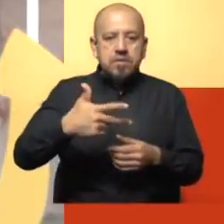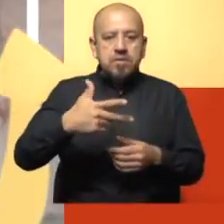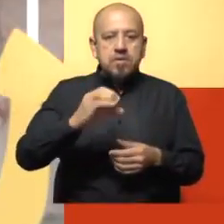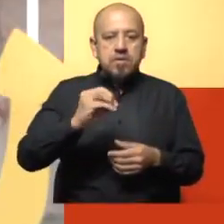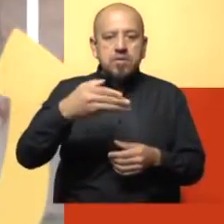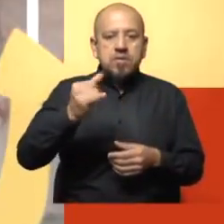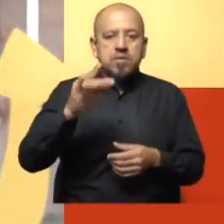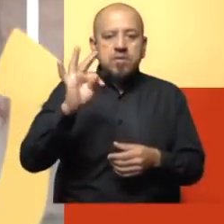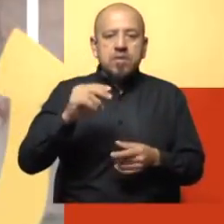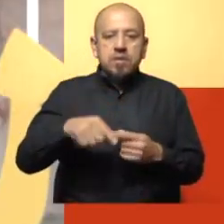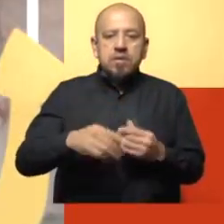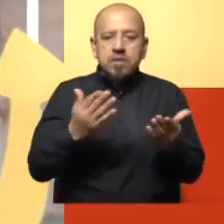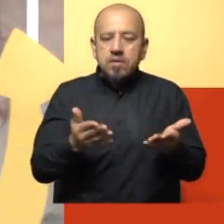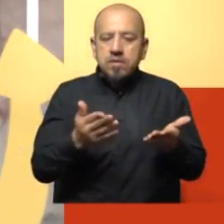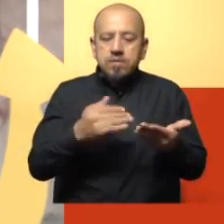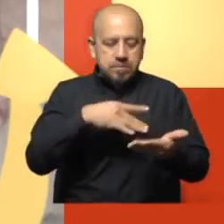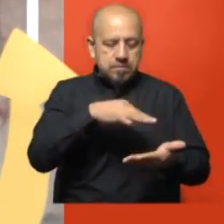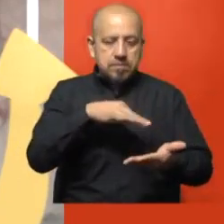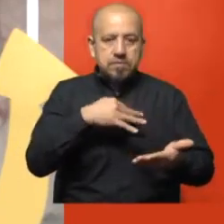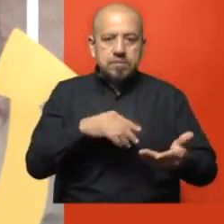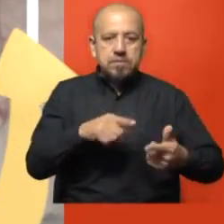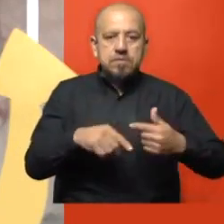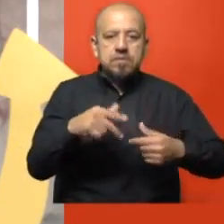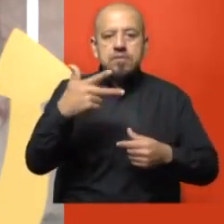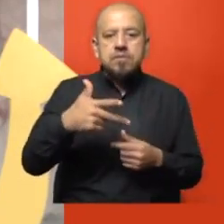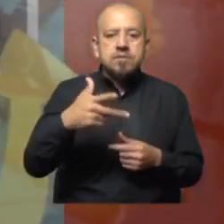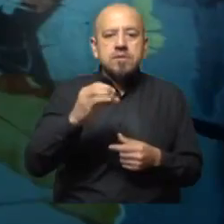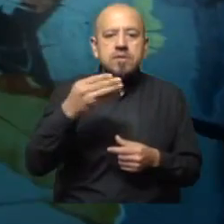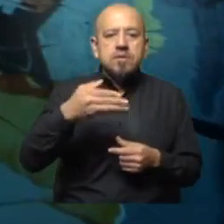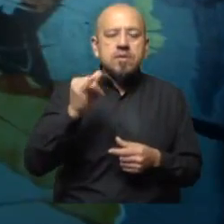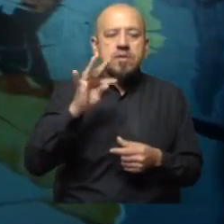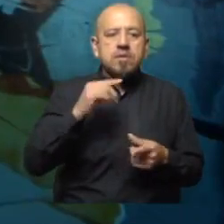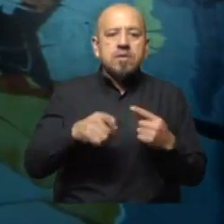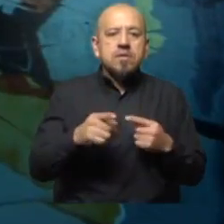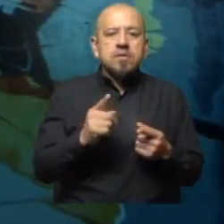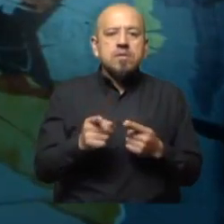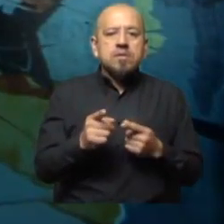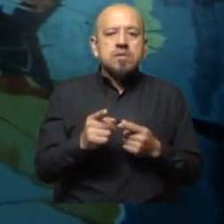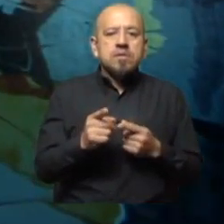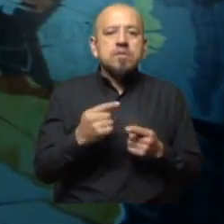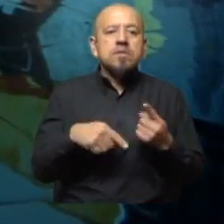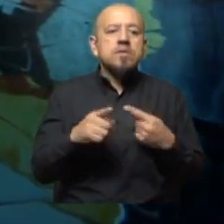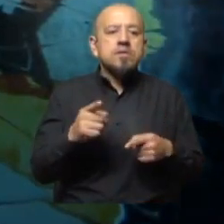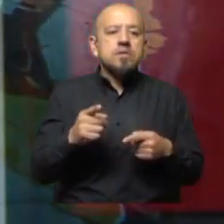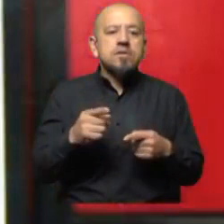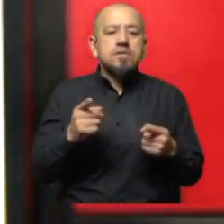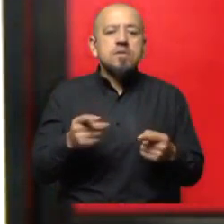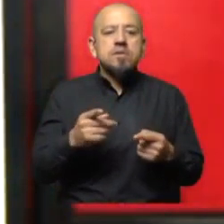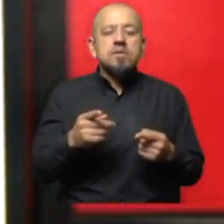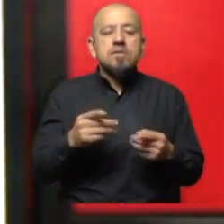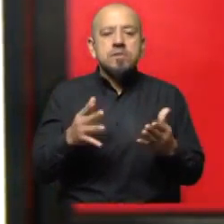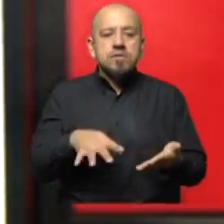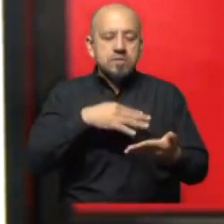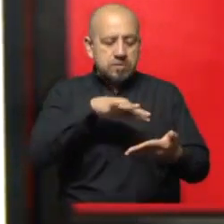y me vuelvo fanático de su literatura y esos los primeros libres o me como que me introducía la lectura sobre